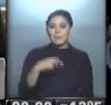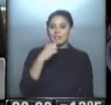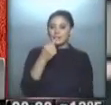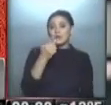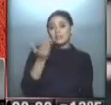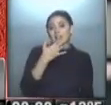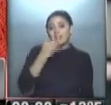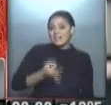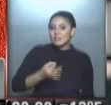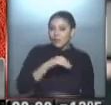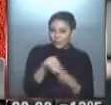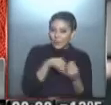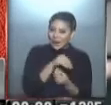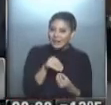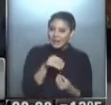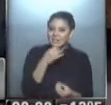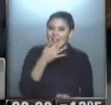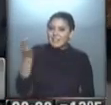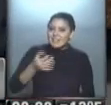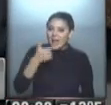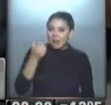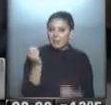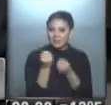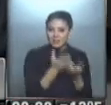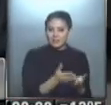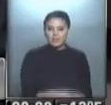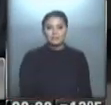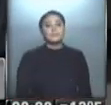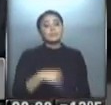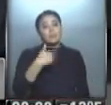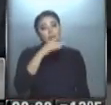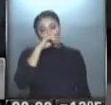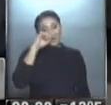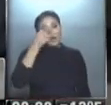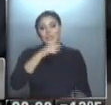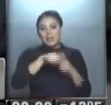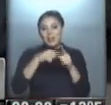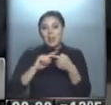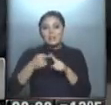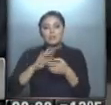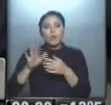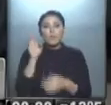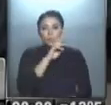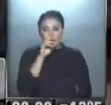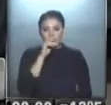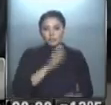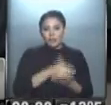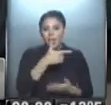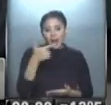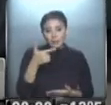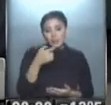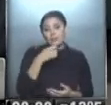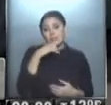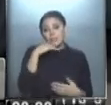también de una decisión familiar exactamente exactamente tiene quizá otra relación con el mundo de las armas la mujer y sobre todo